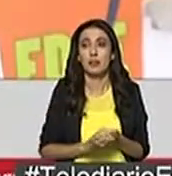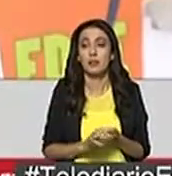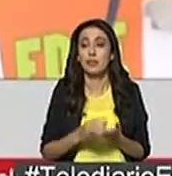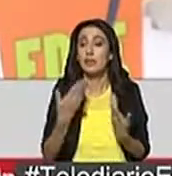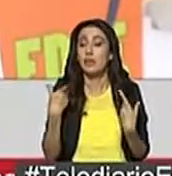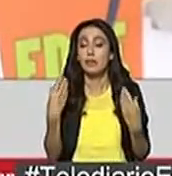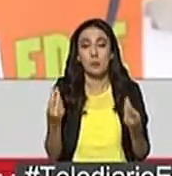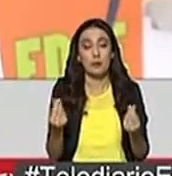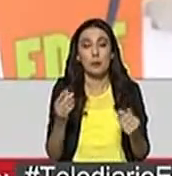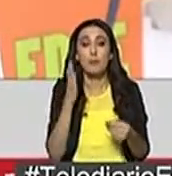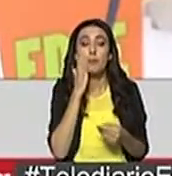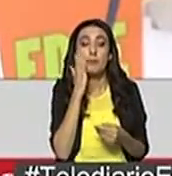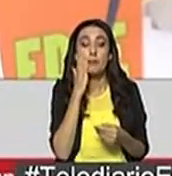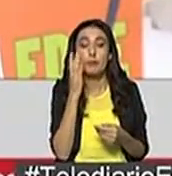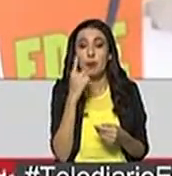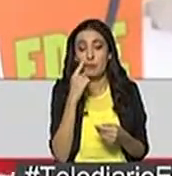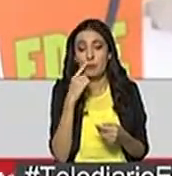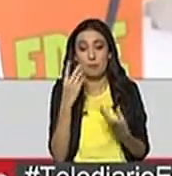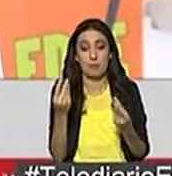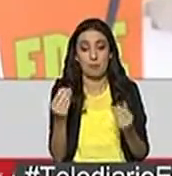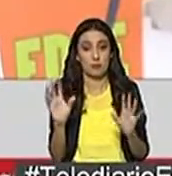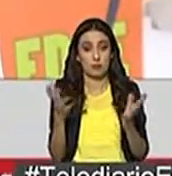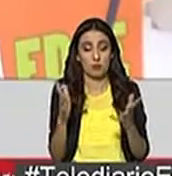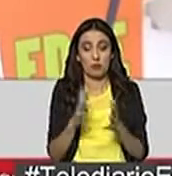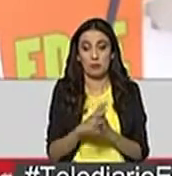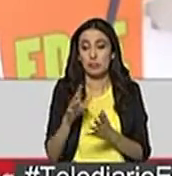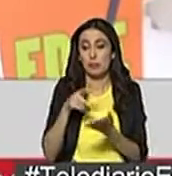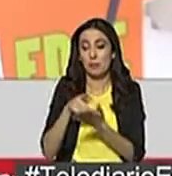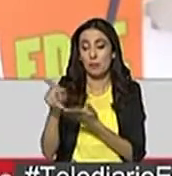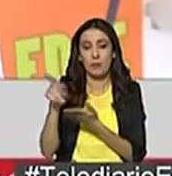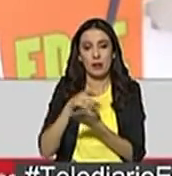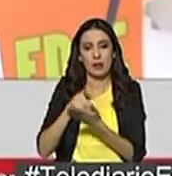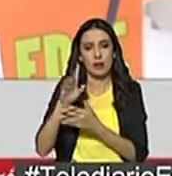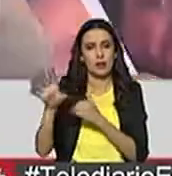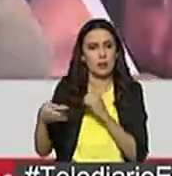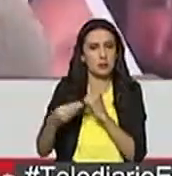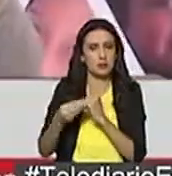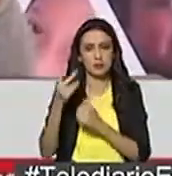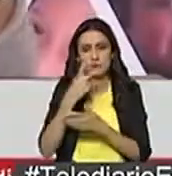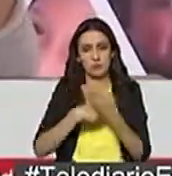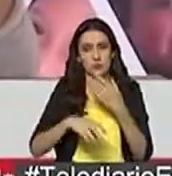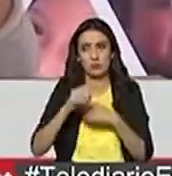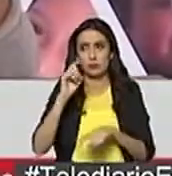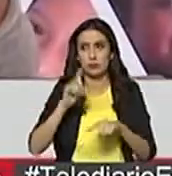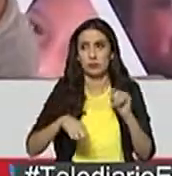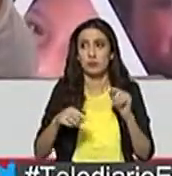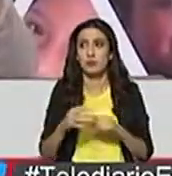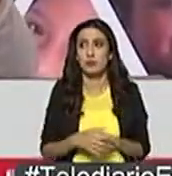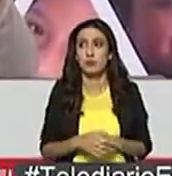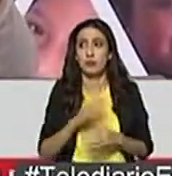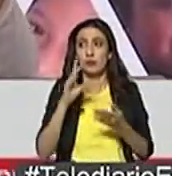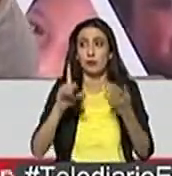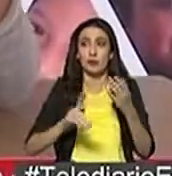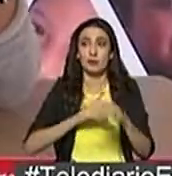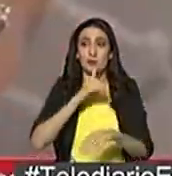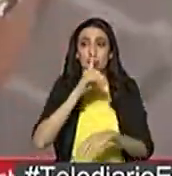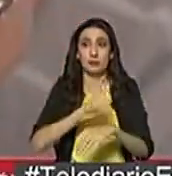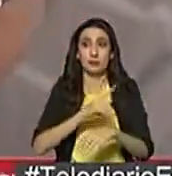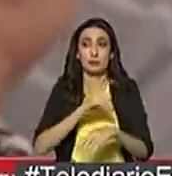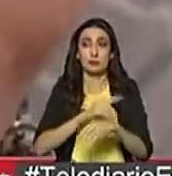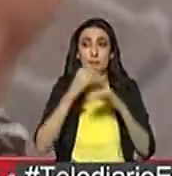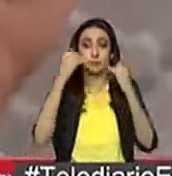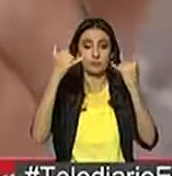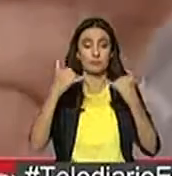recursos y tener que pagar un impuesto para la vida de sus hijos es algo injusto. Erika Ruales, directora de programas sociales